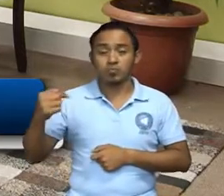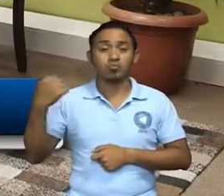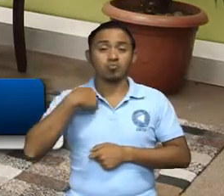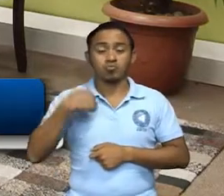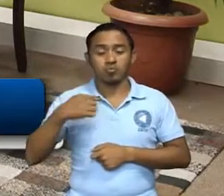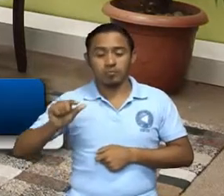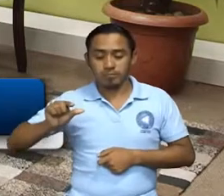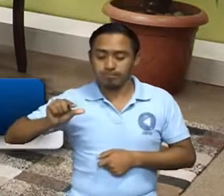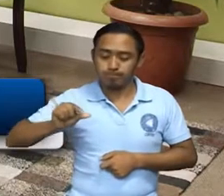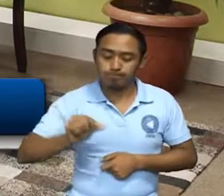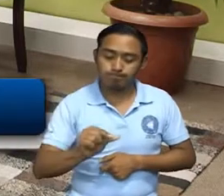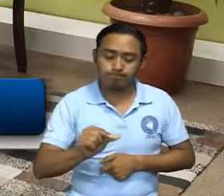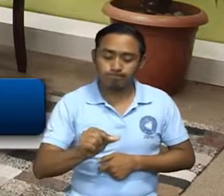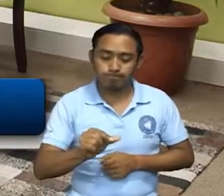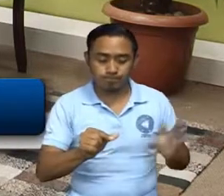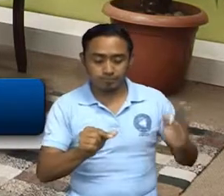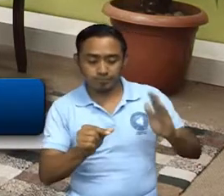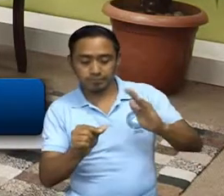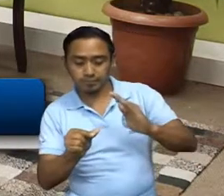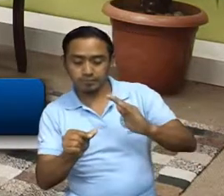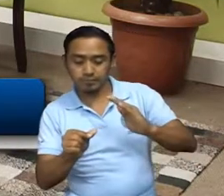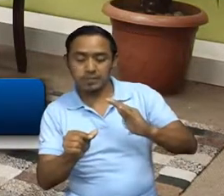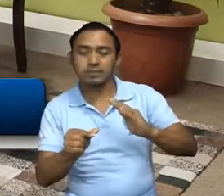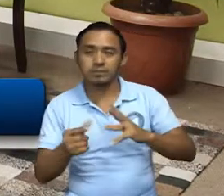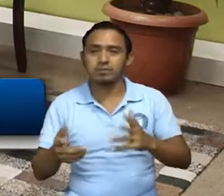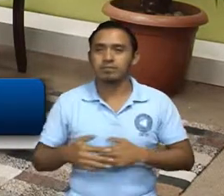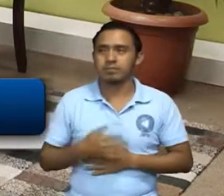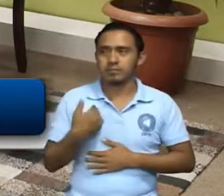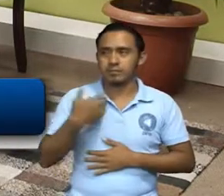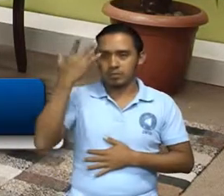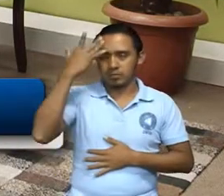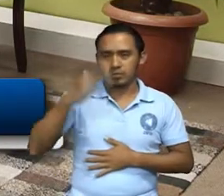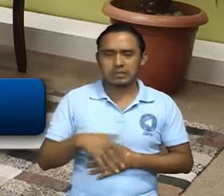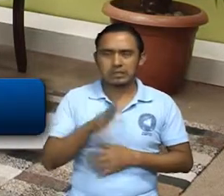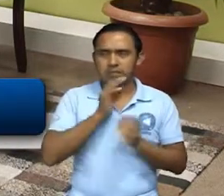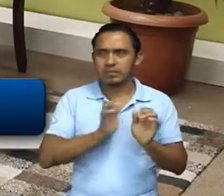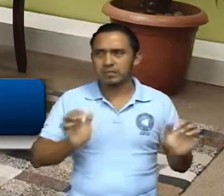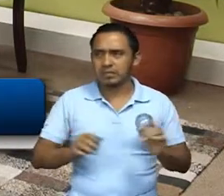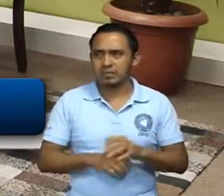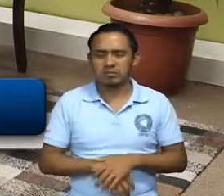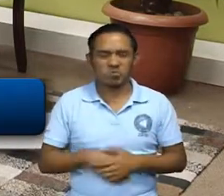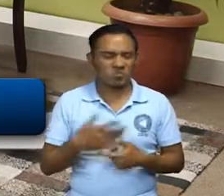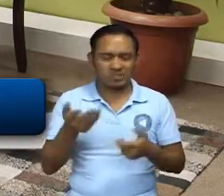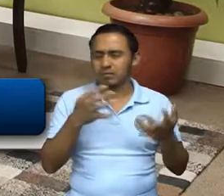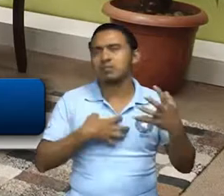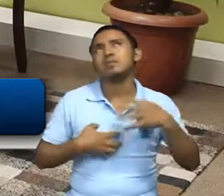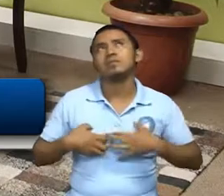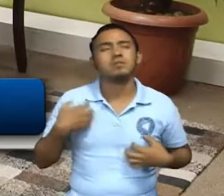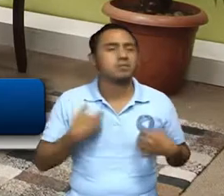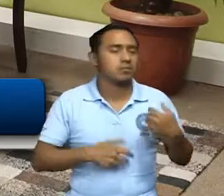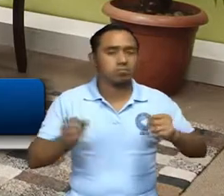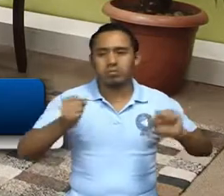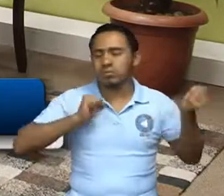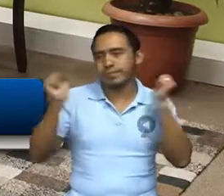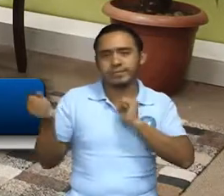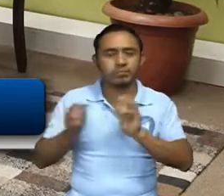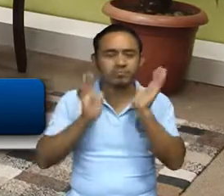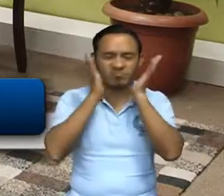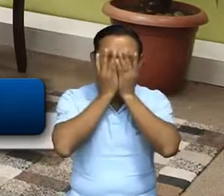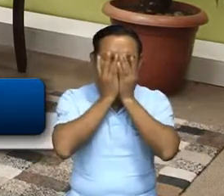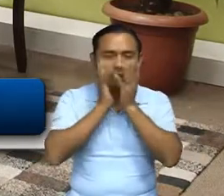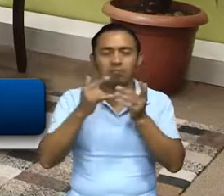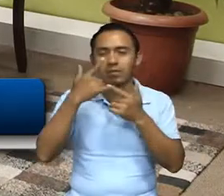hacer. ¿Ya? Porque es diferente. Yo sé que un niño hasta se molesta, sí, hasta se estorba, viene y causa. Se sofoca porque está